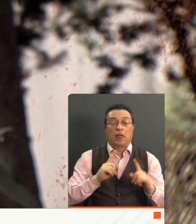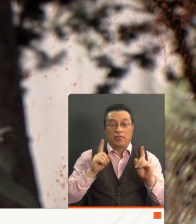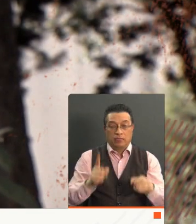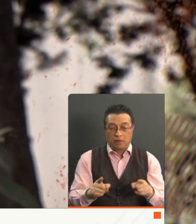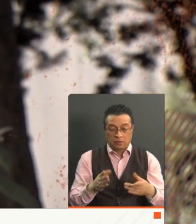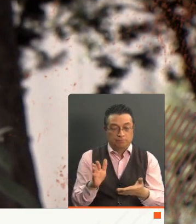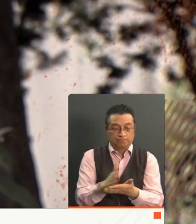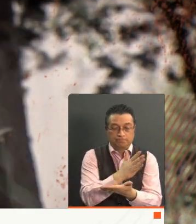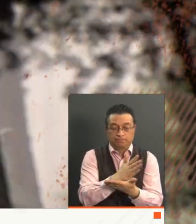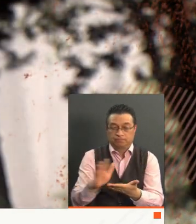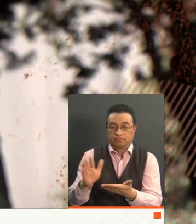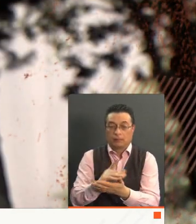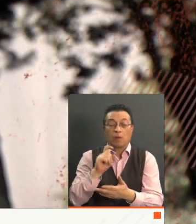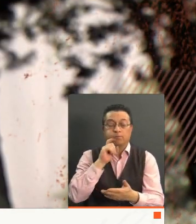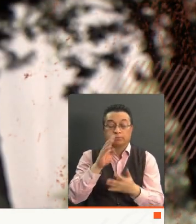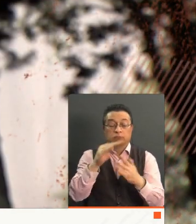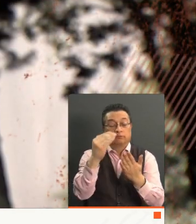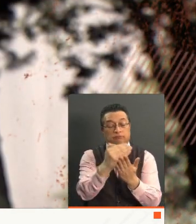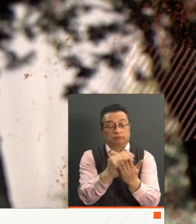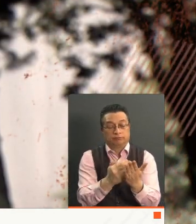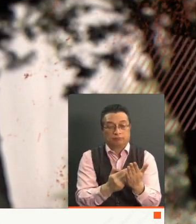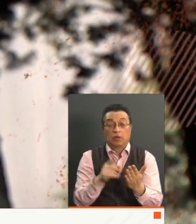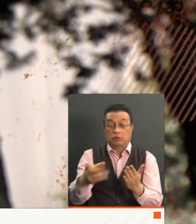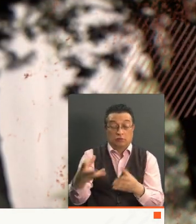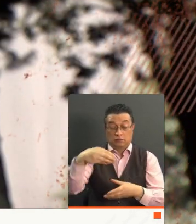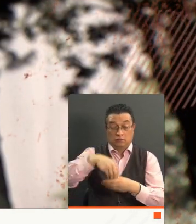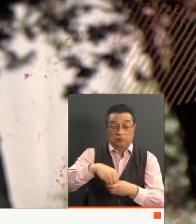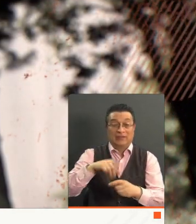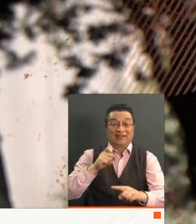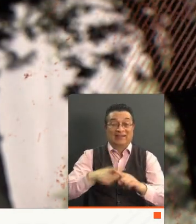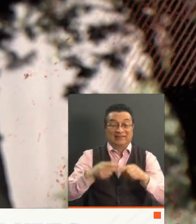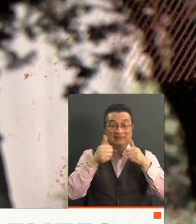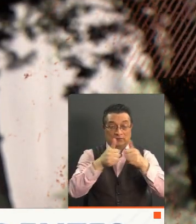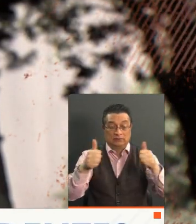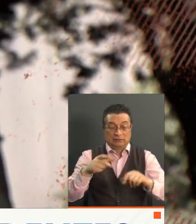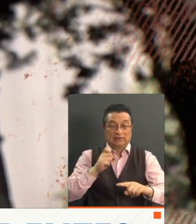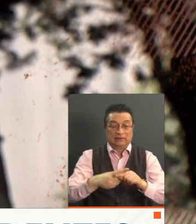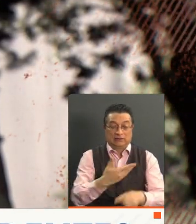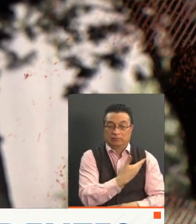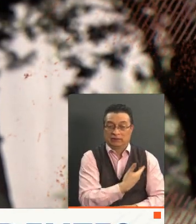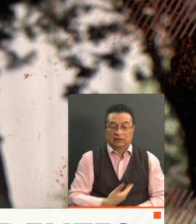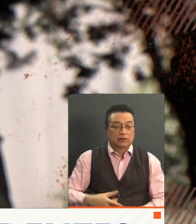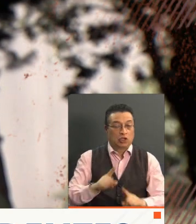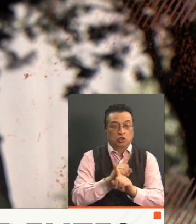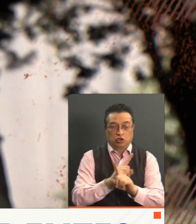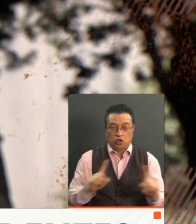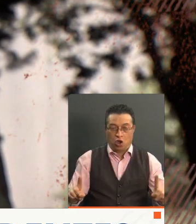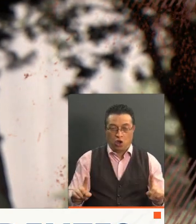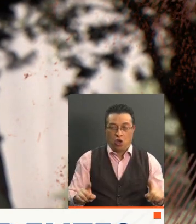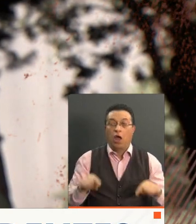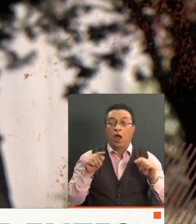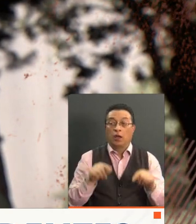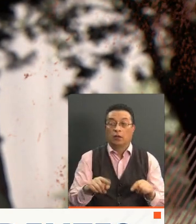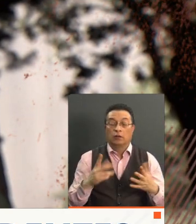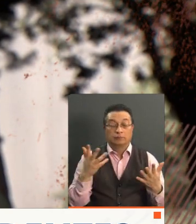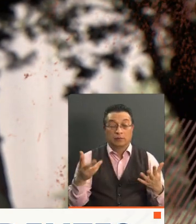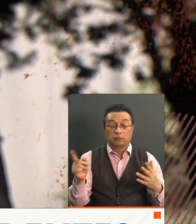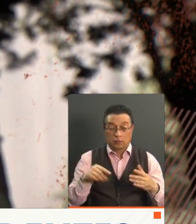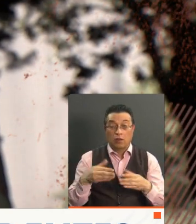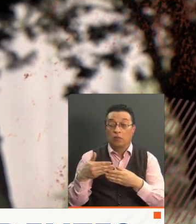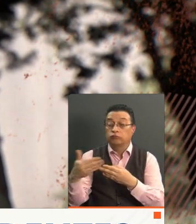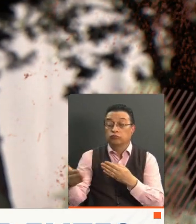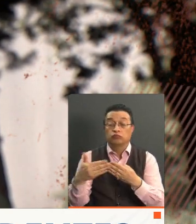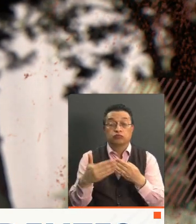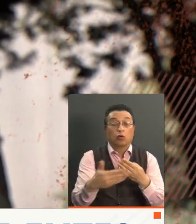quiénes van dentro de esa lista. Esta lista no incluye a ex autoridades ni a expresidentes. La construcción de la distribución